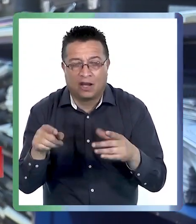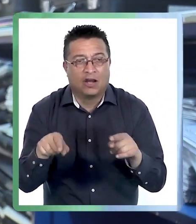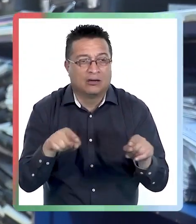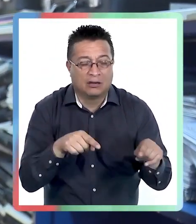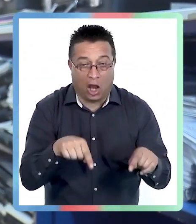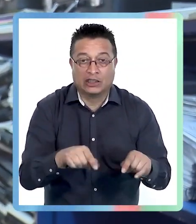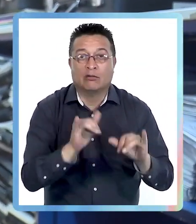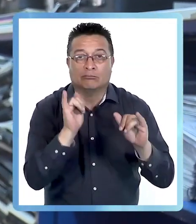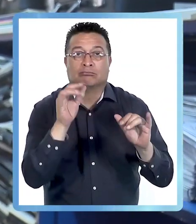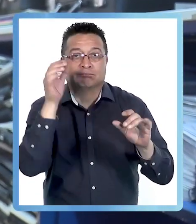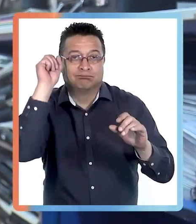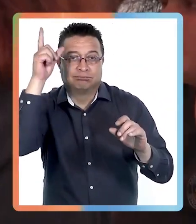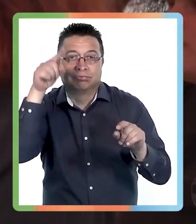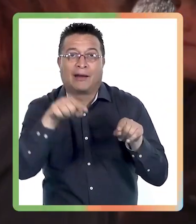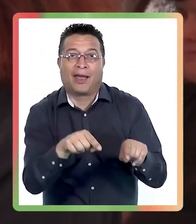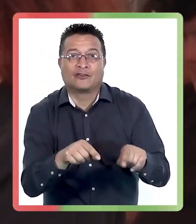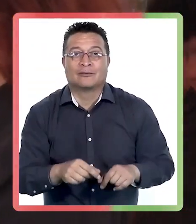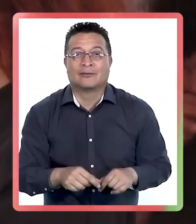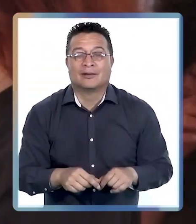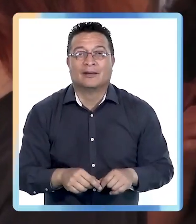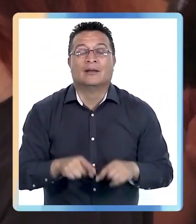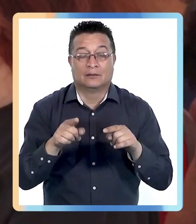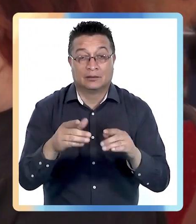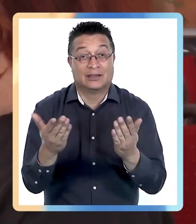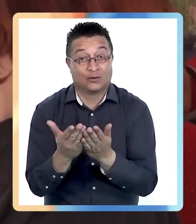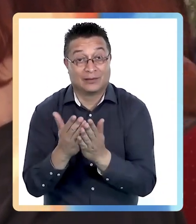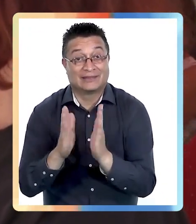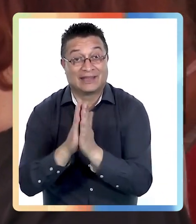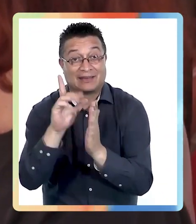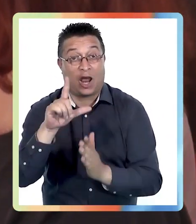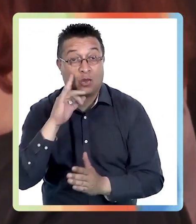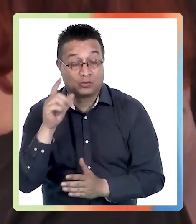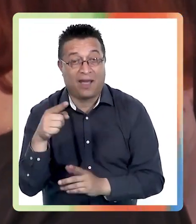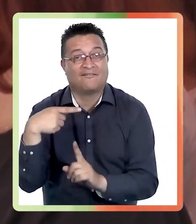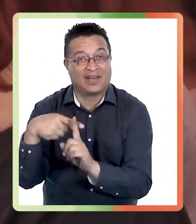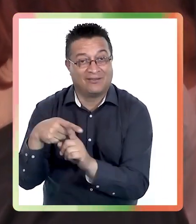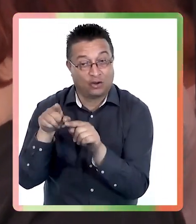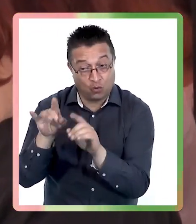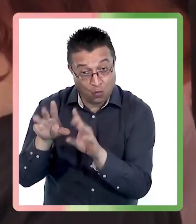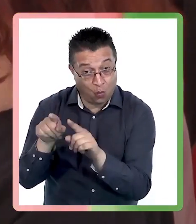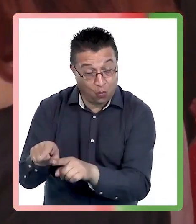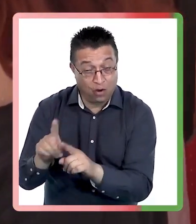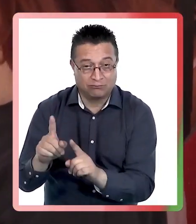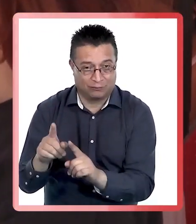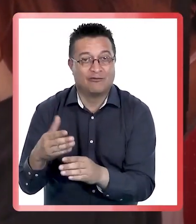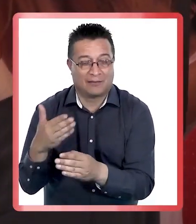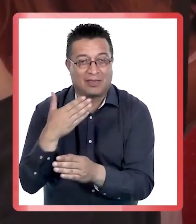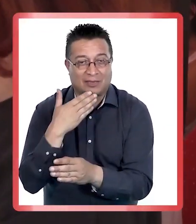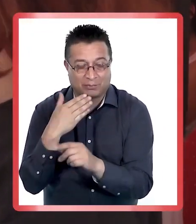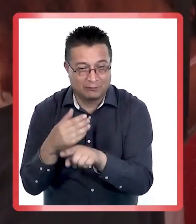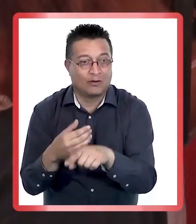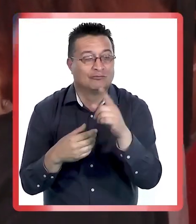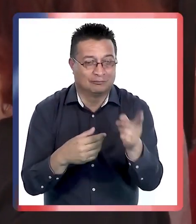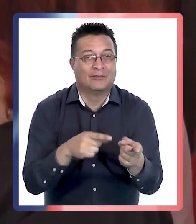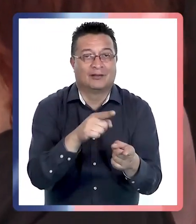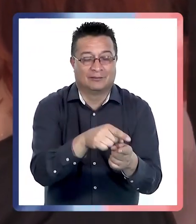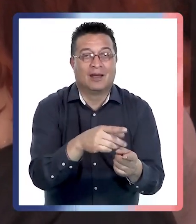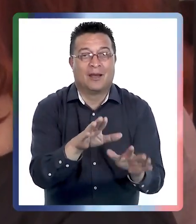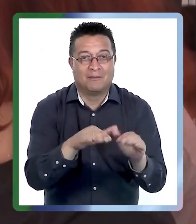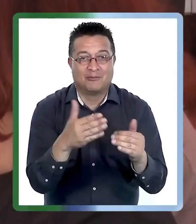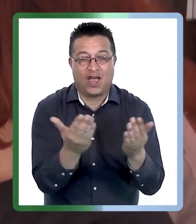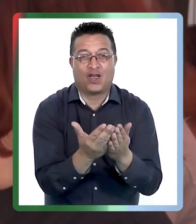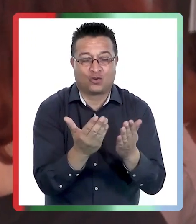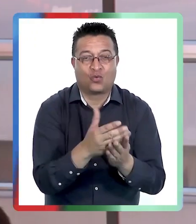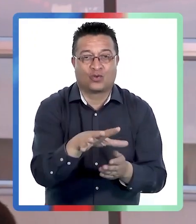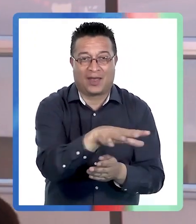en este en este sí se entiende Pero no solo los alumnos del colegio Santa Lucía resultaron beneficiados con esta entrega sino